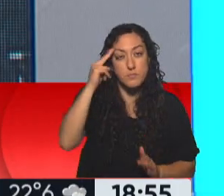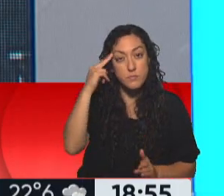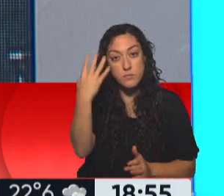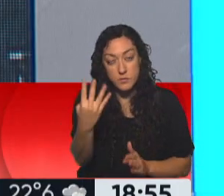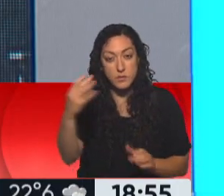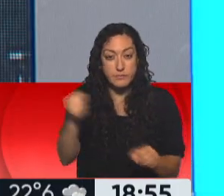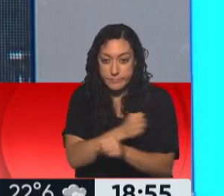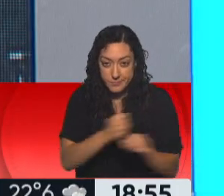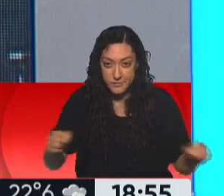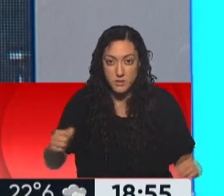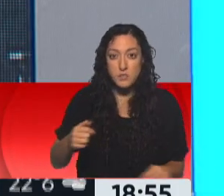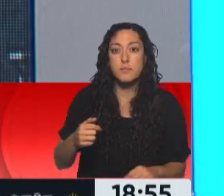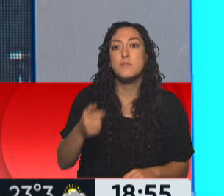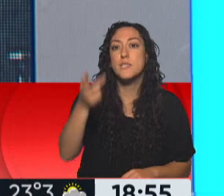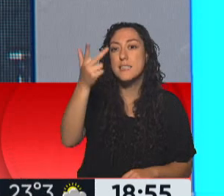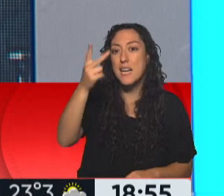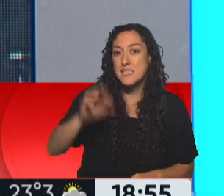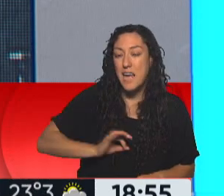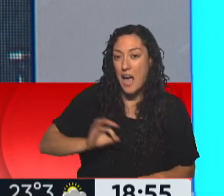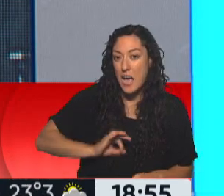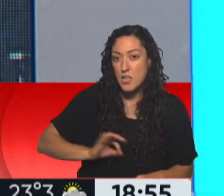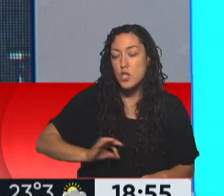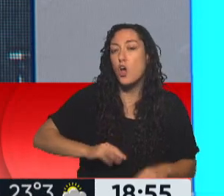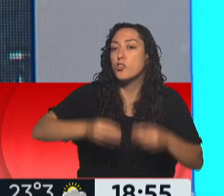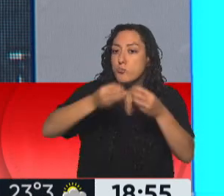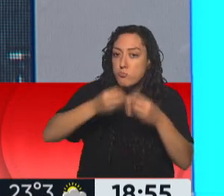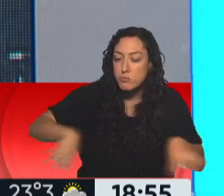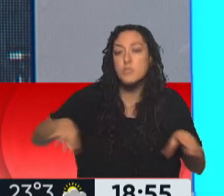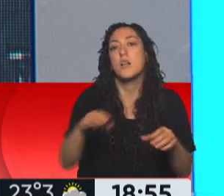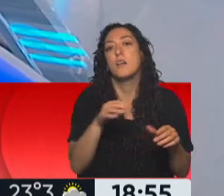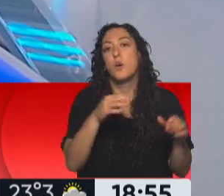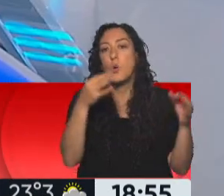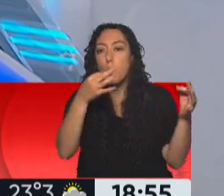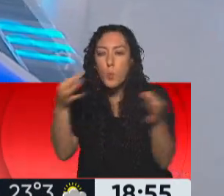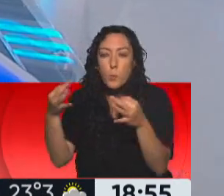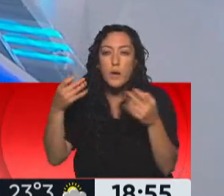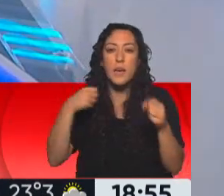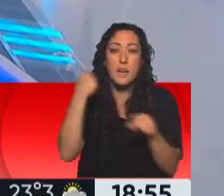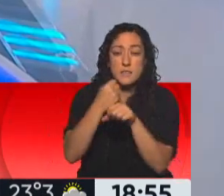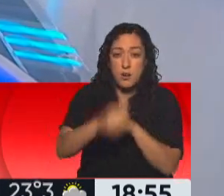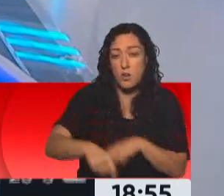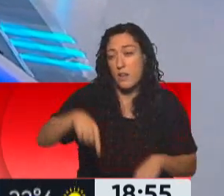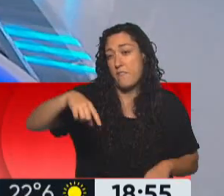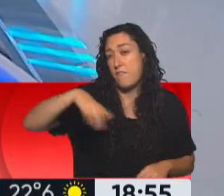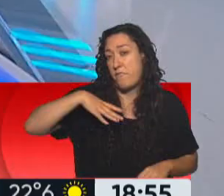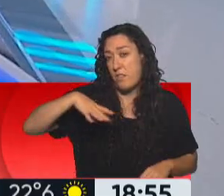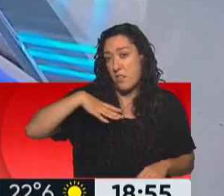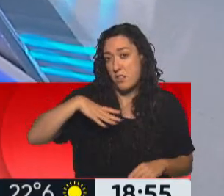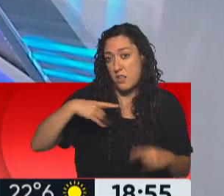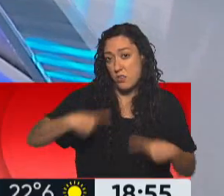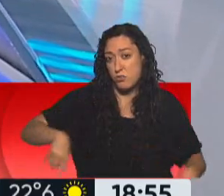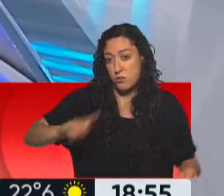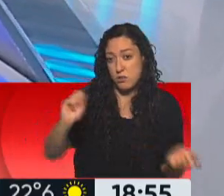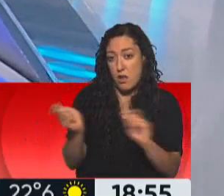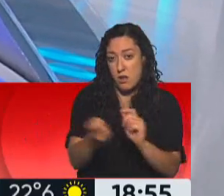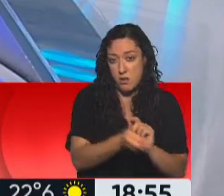tenía 3 años para implementarse y como vemos está lejos todavía de cumplirse.